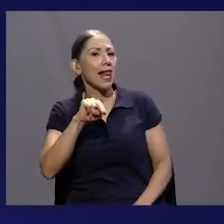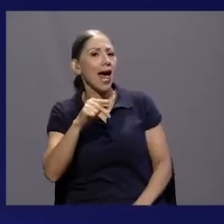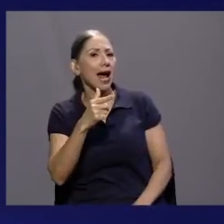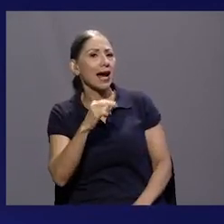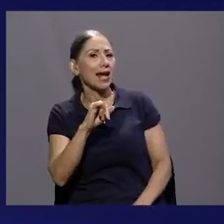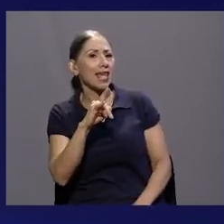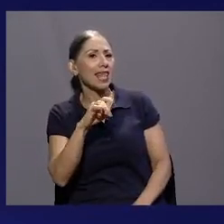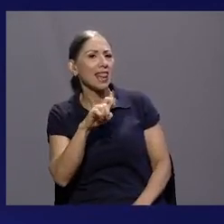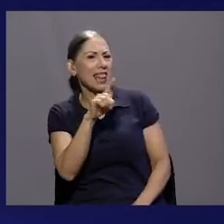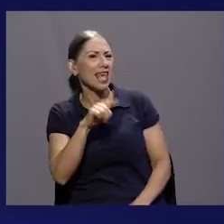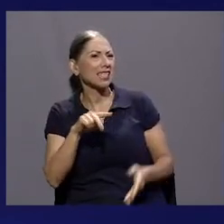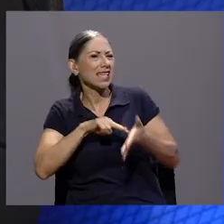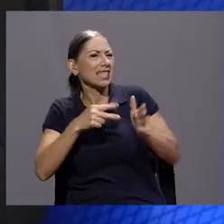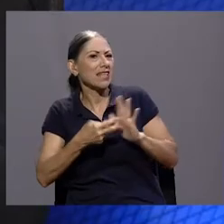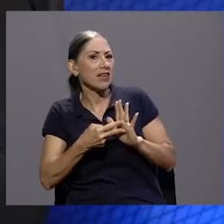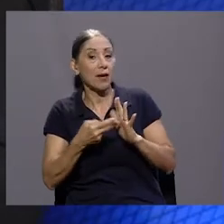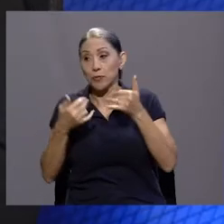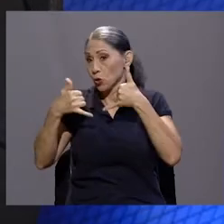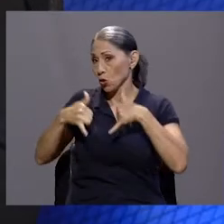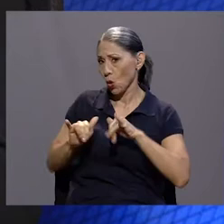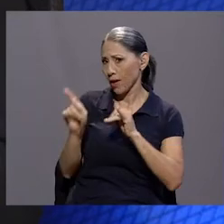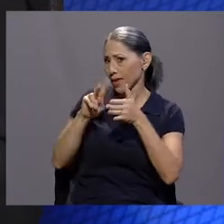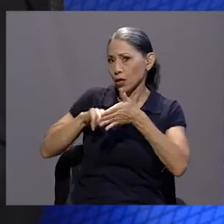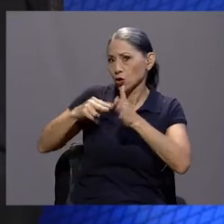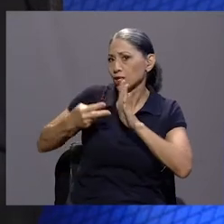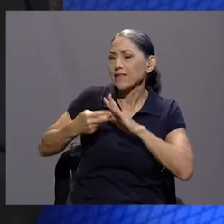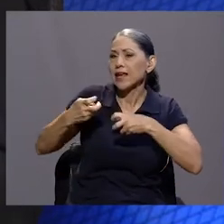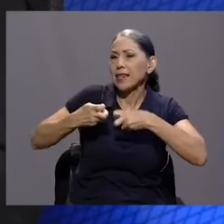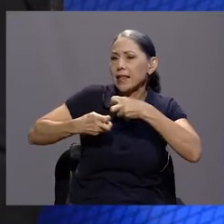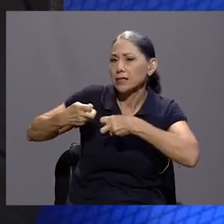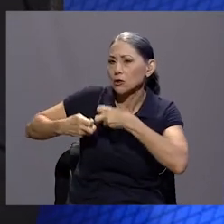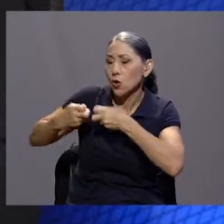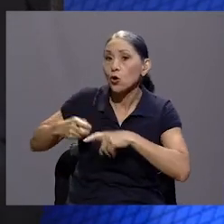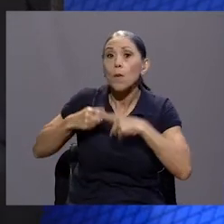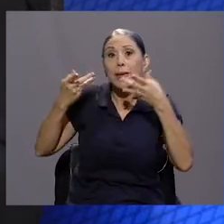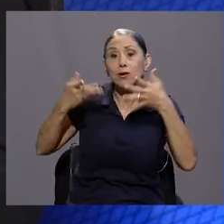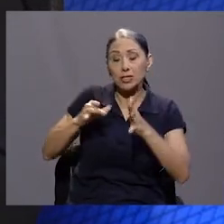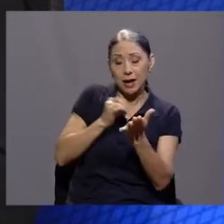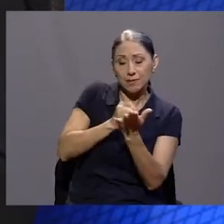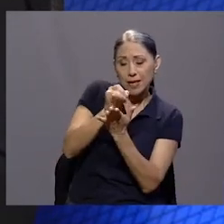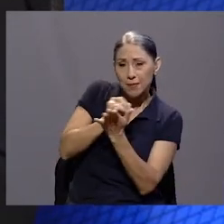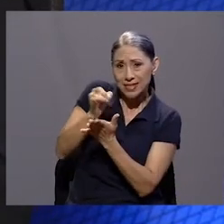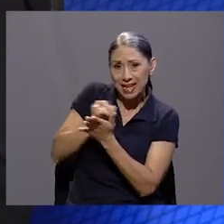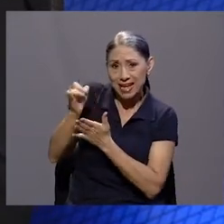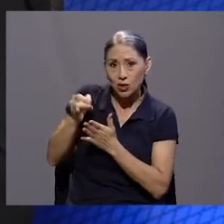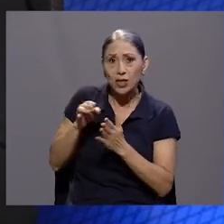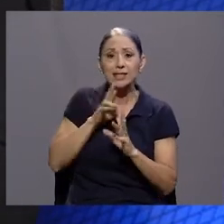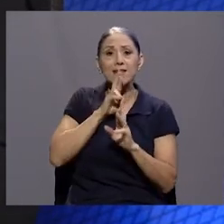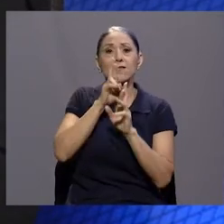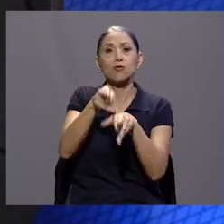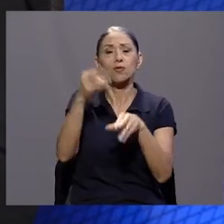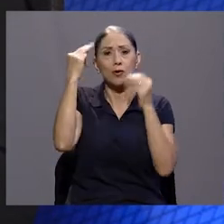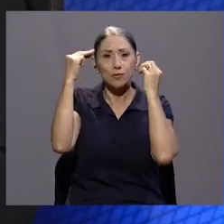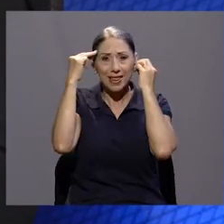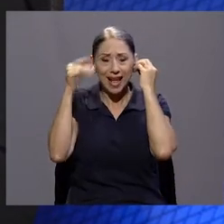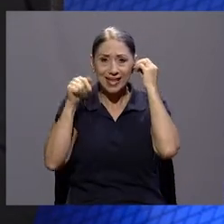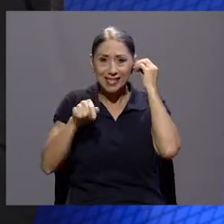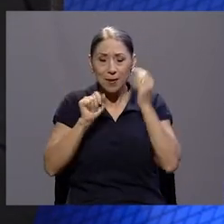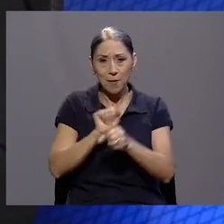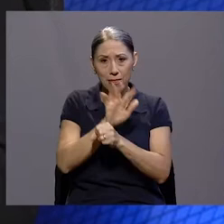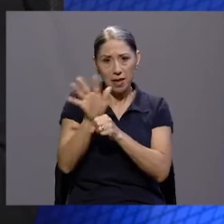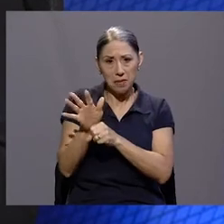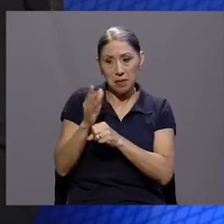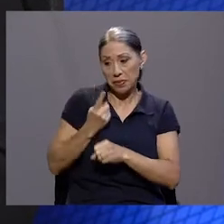tipificado como un trastorno pero si viene siendo parte de las investigaciones de las secuelas mentales de esta pandemia recientemente lo pudimos haber leído